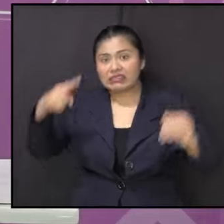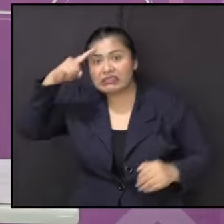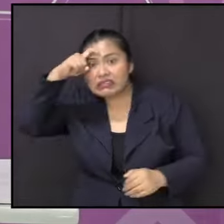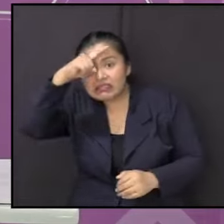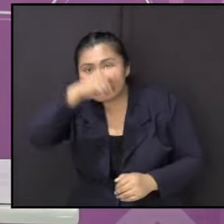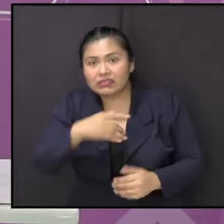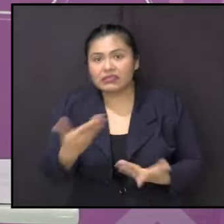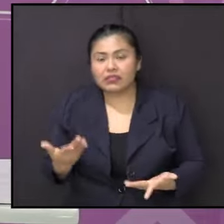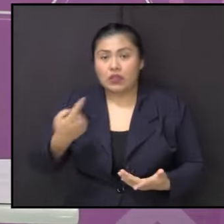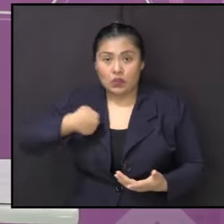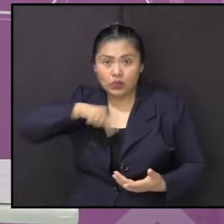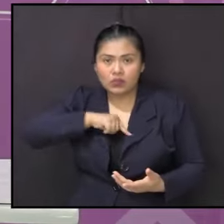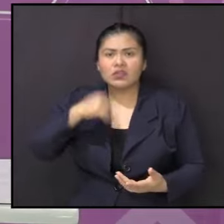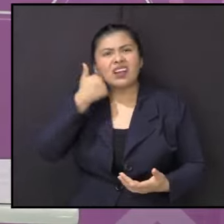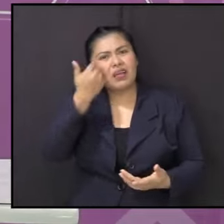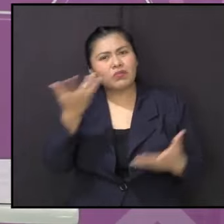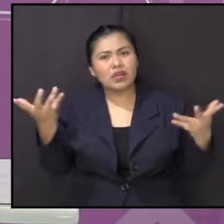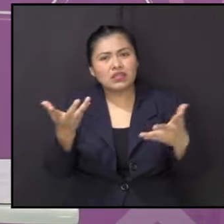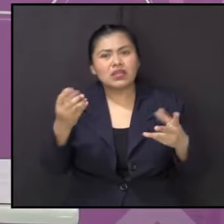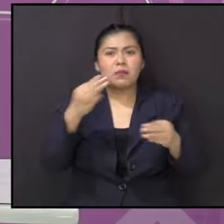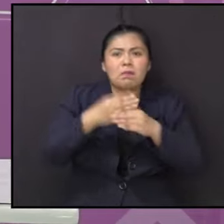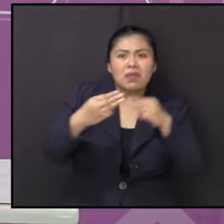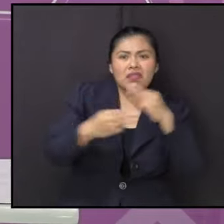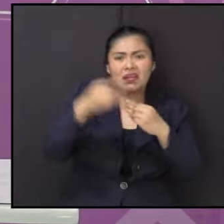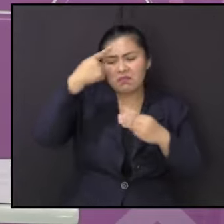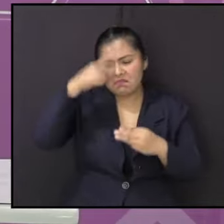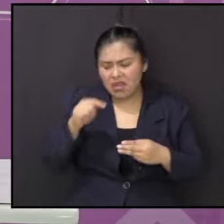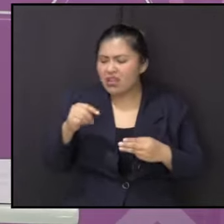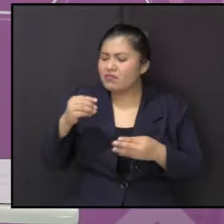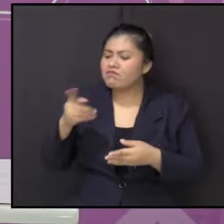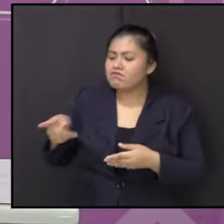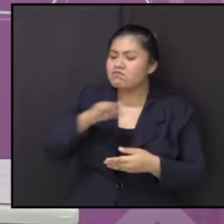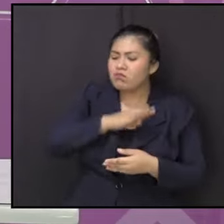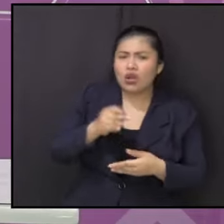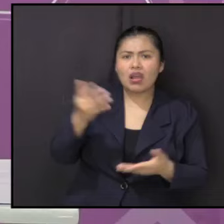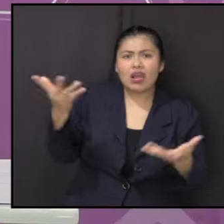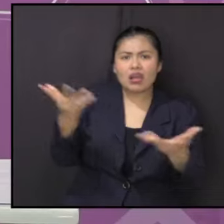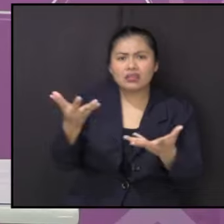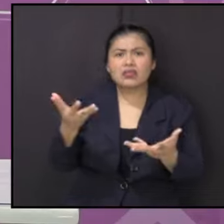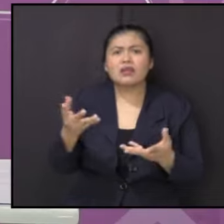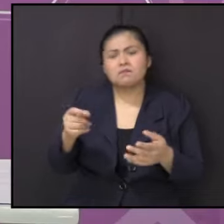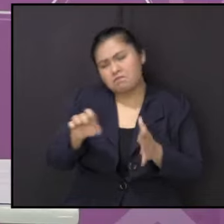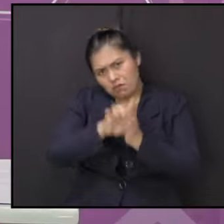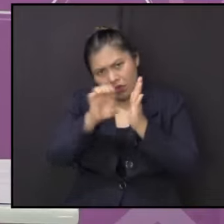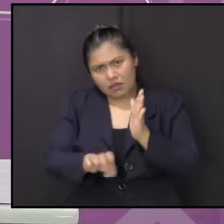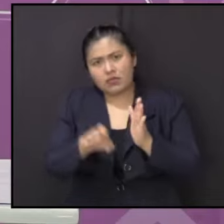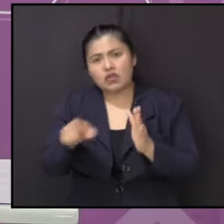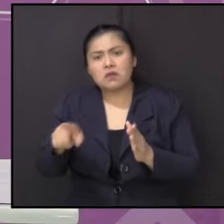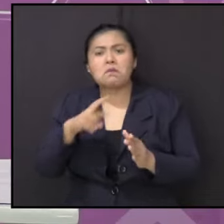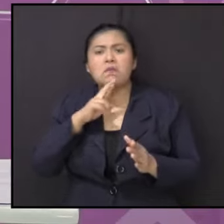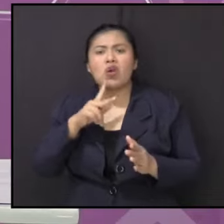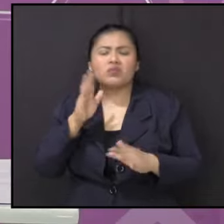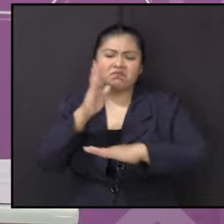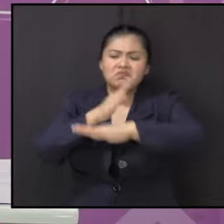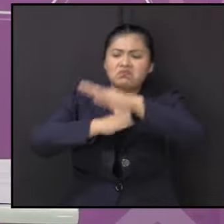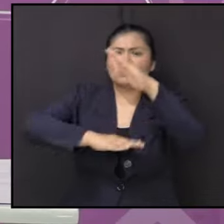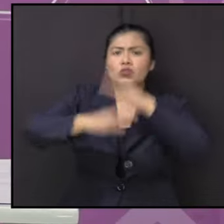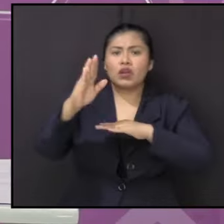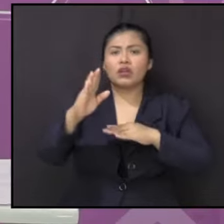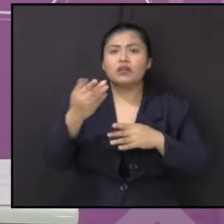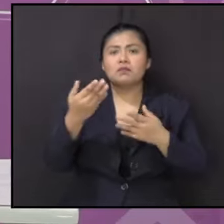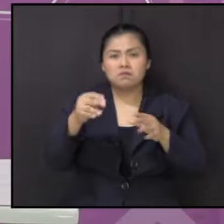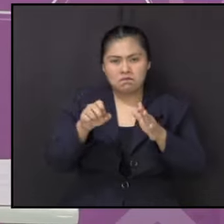queremos propiciar la creación de instrumentos de financiamiento y otros mecanismos de fomento para la modernización productiva, además de precisamente consejos